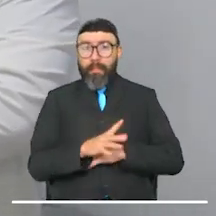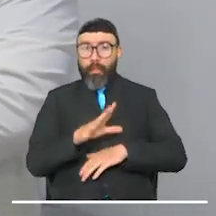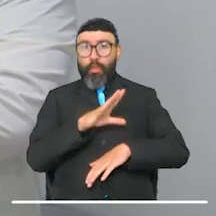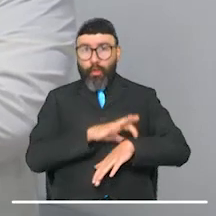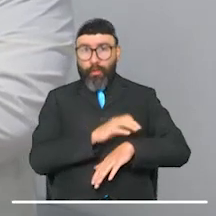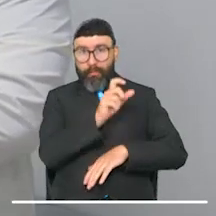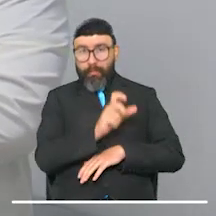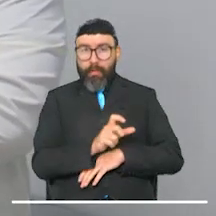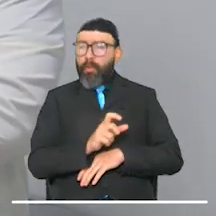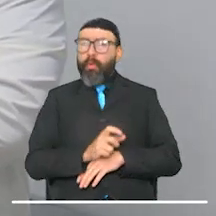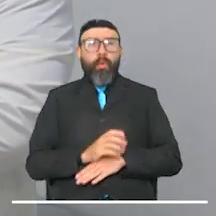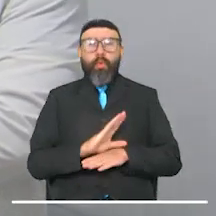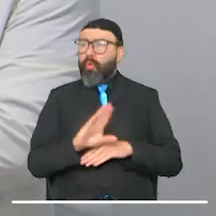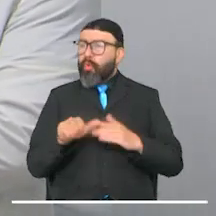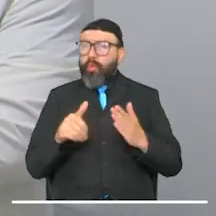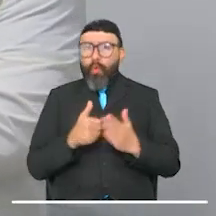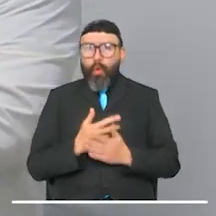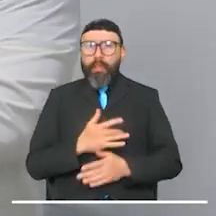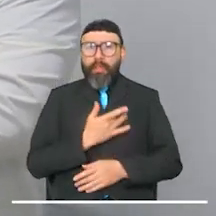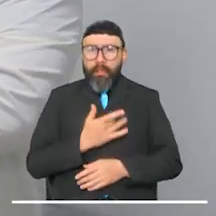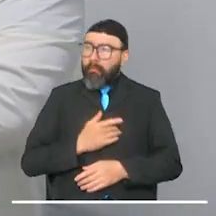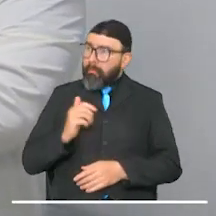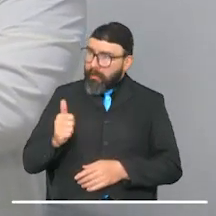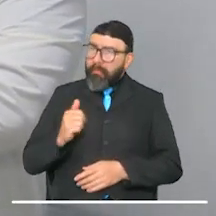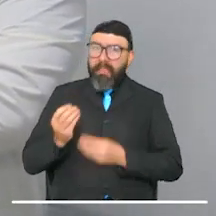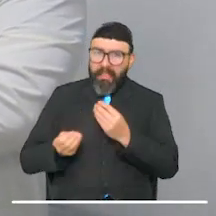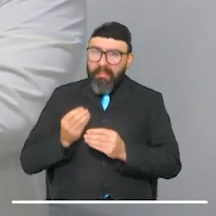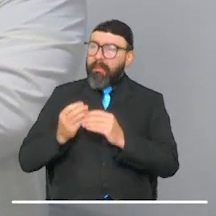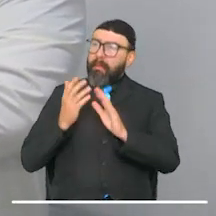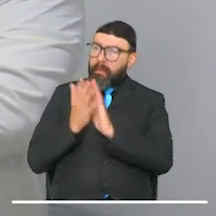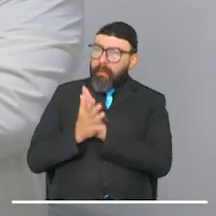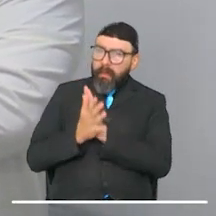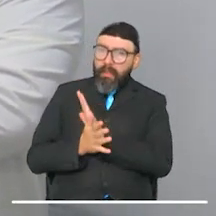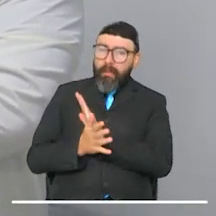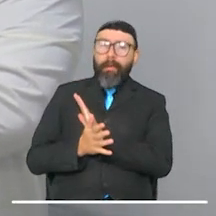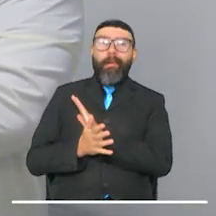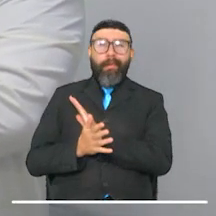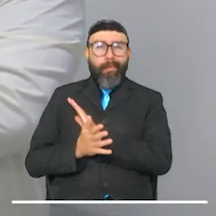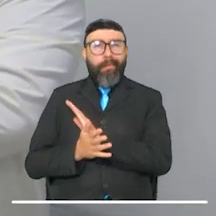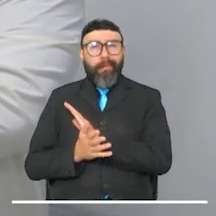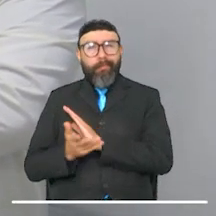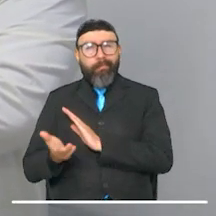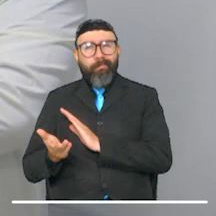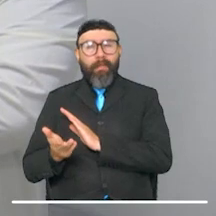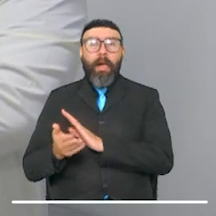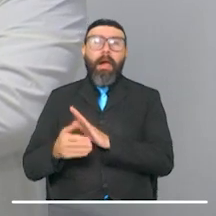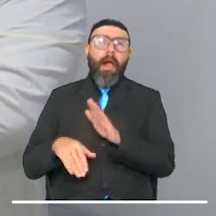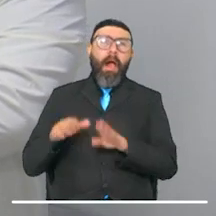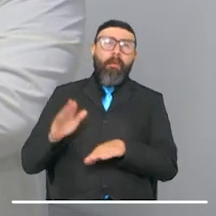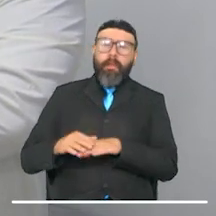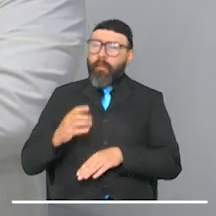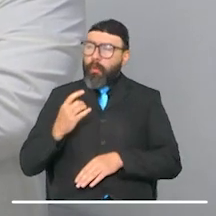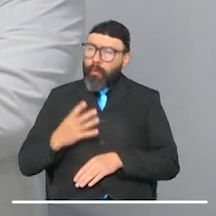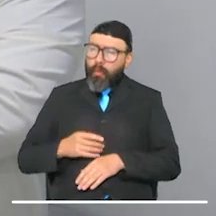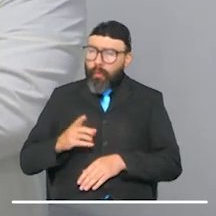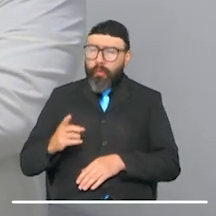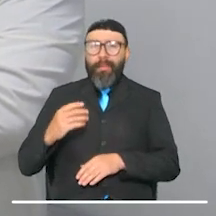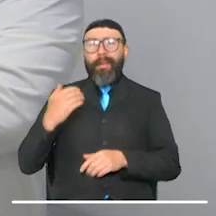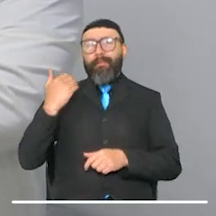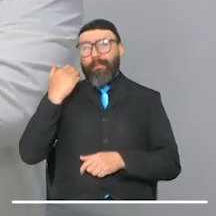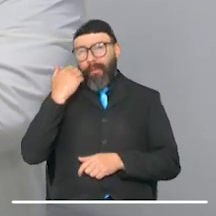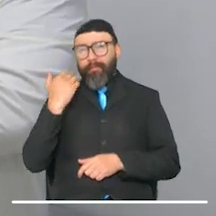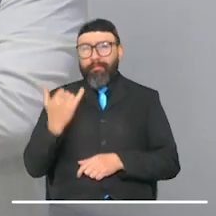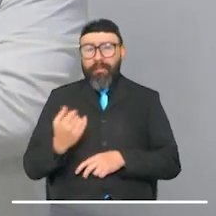todos los síntomas que ella estuvo haciendo referencias son propios muchas veces de enfermedades vasculares sean